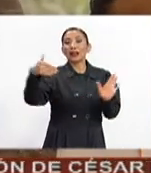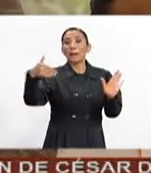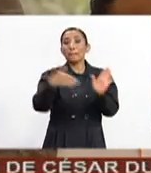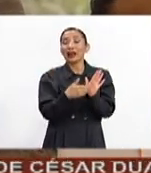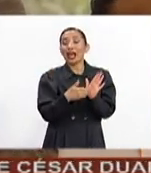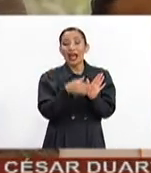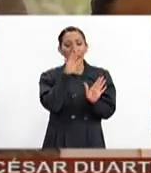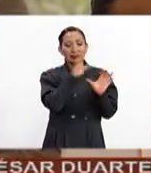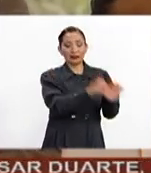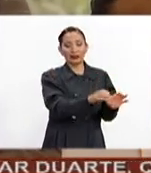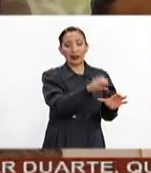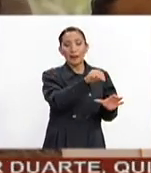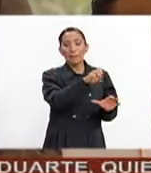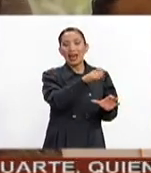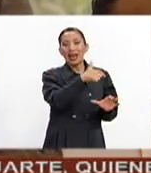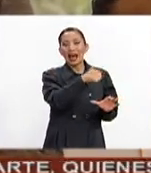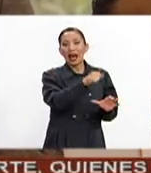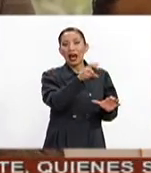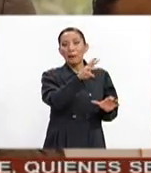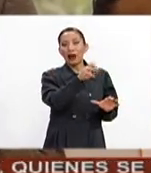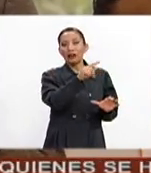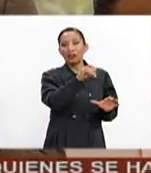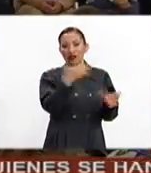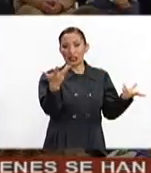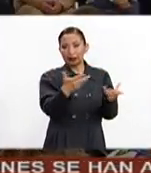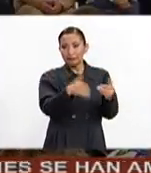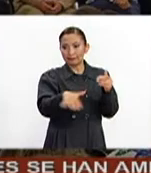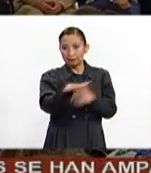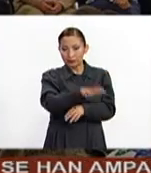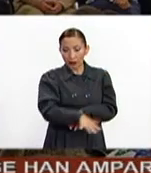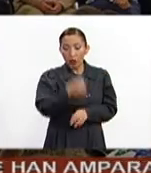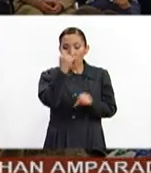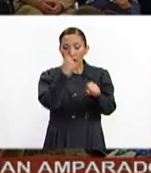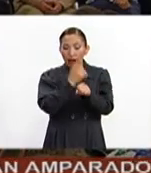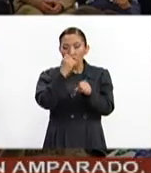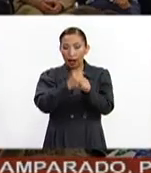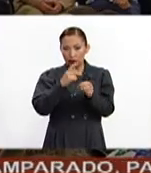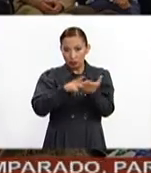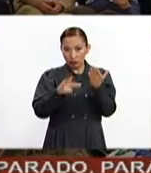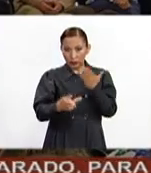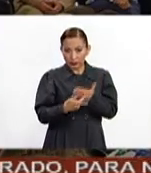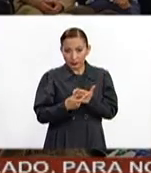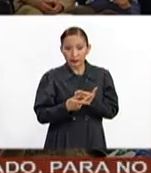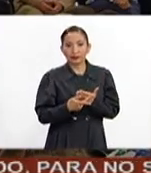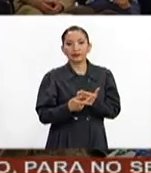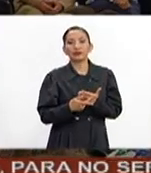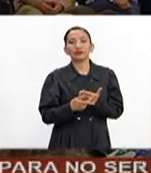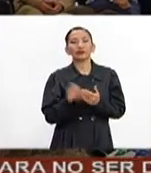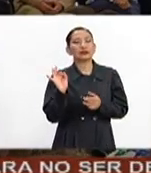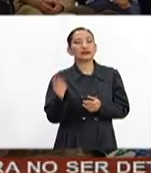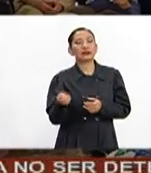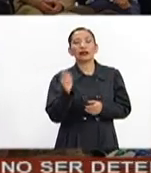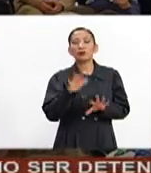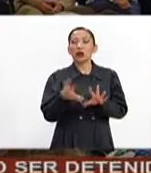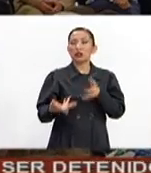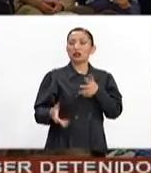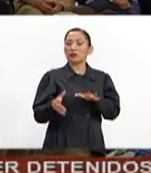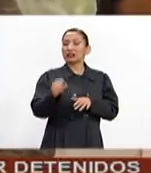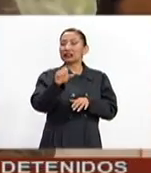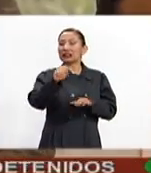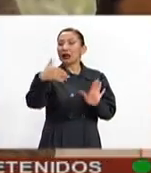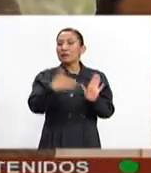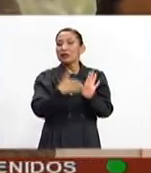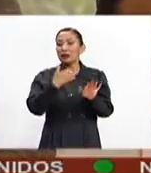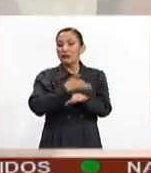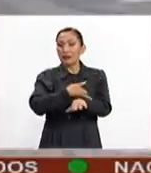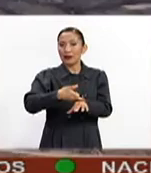780.000 son los megavatios hora que vamos a producir anualmente en este proyecto, lo que consume más o menos unas